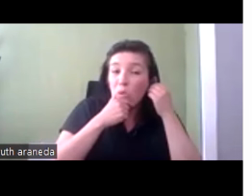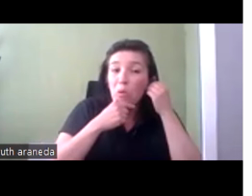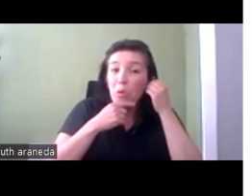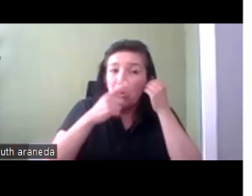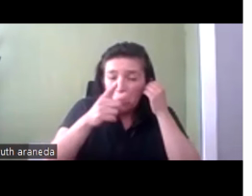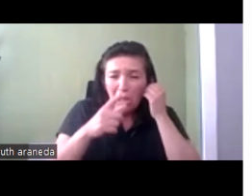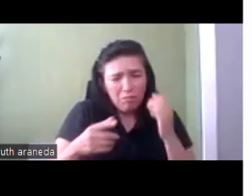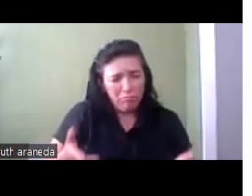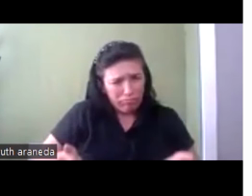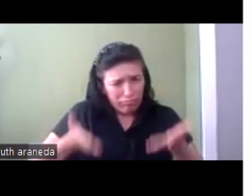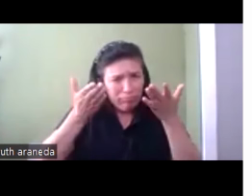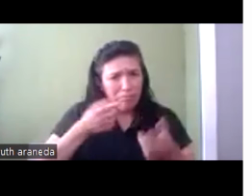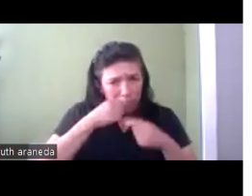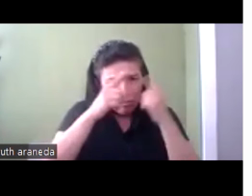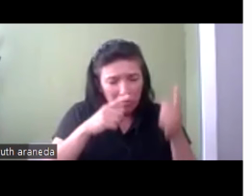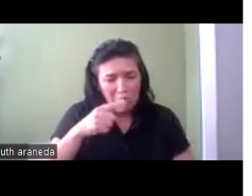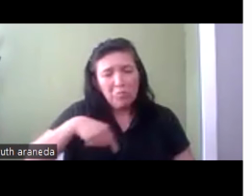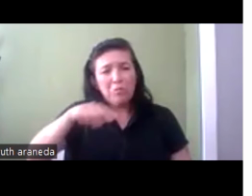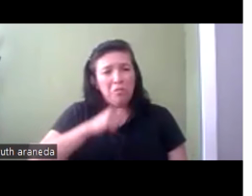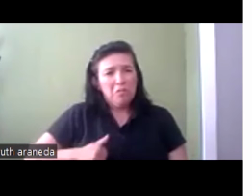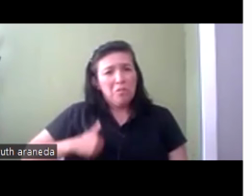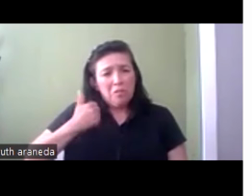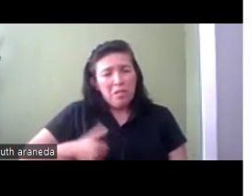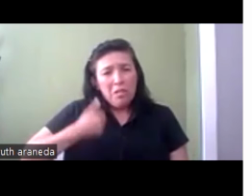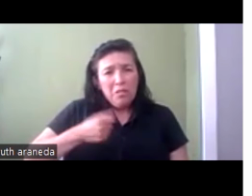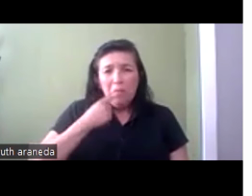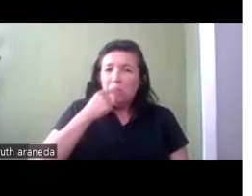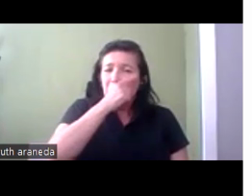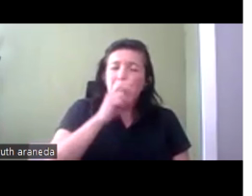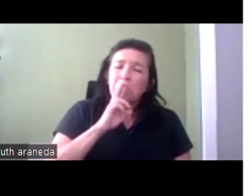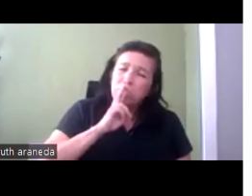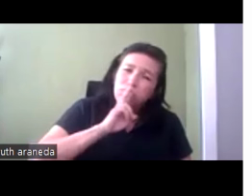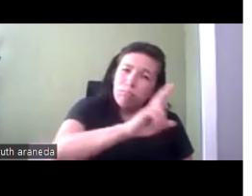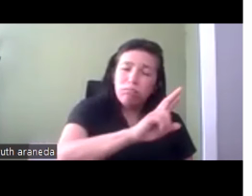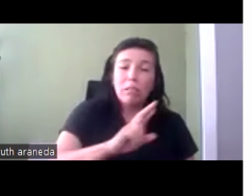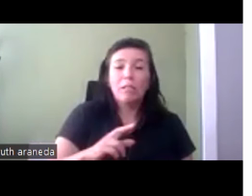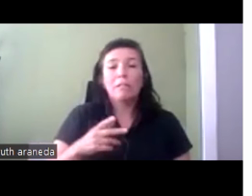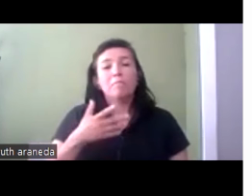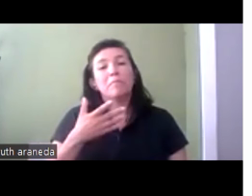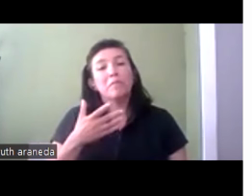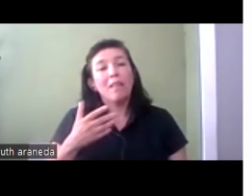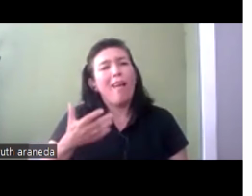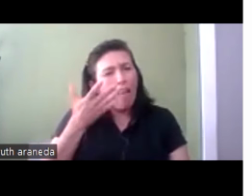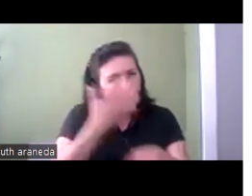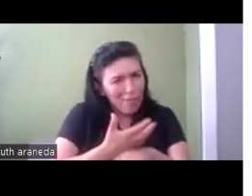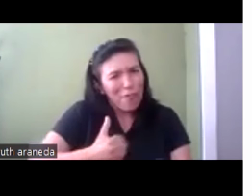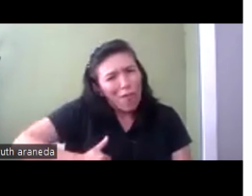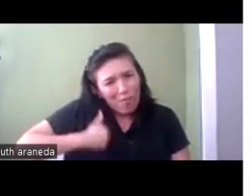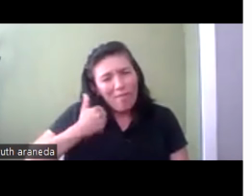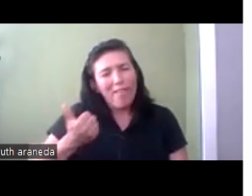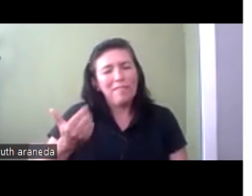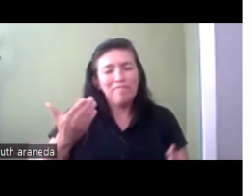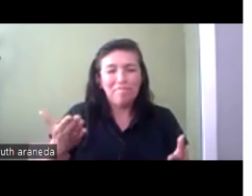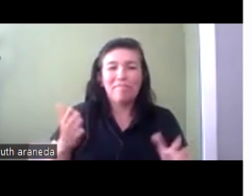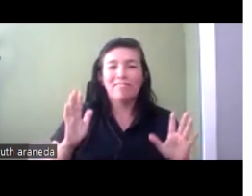en preguntar, porque estamos disponibles para este tipo de preguntas y tenemos muy buena disposición y voluntad, así que